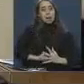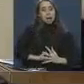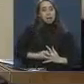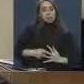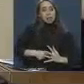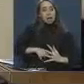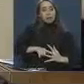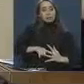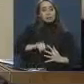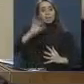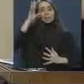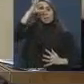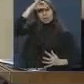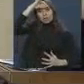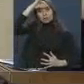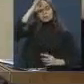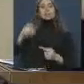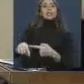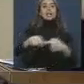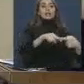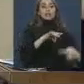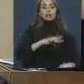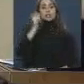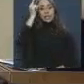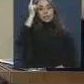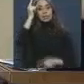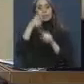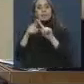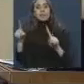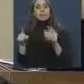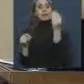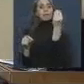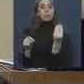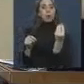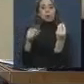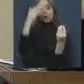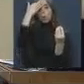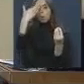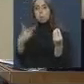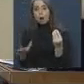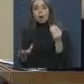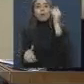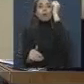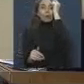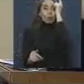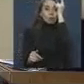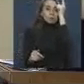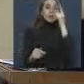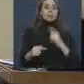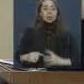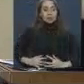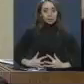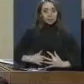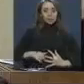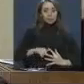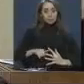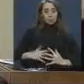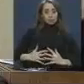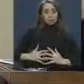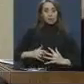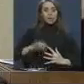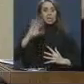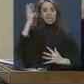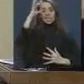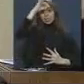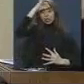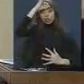una sociedad que entiende la diferencia entre lo bueno y lo malo. Entiende que se va a matar a un inocente en el vientre materno. Se le